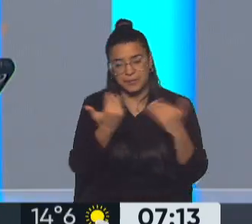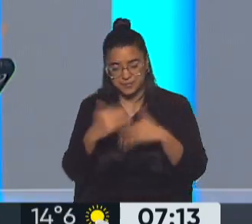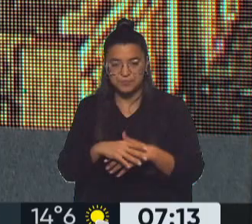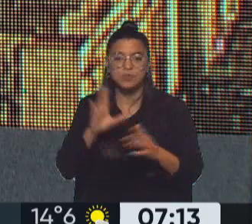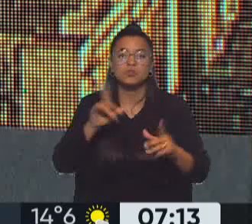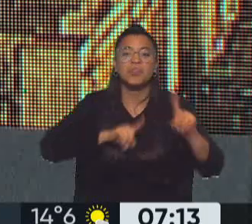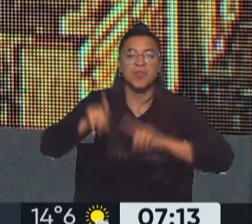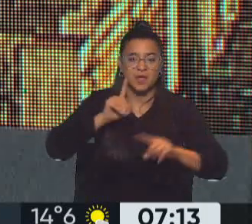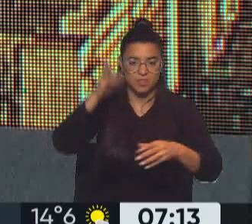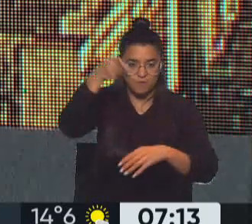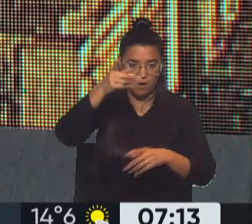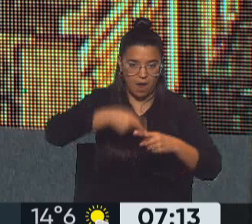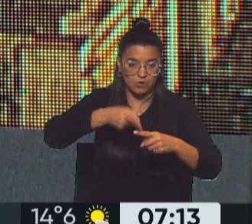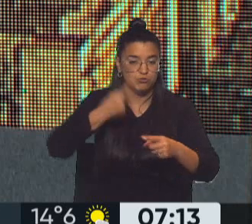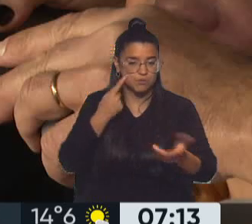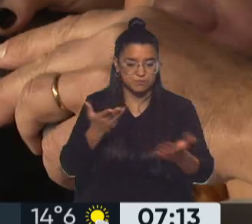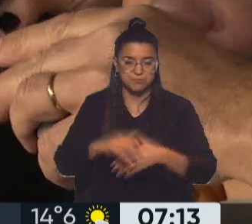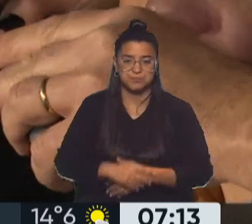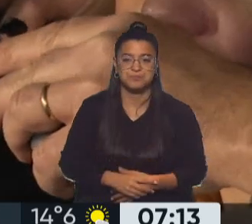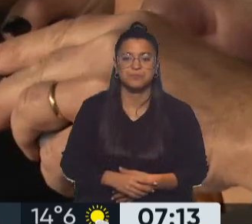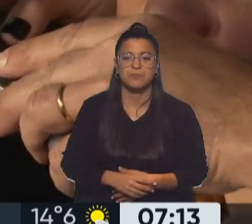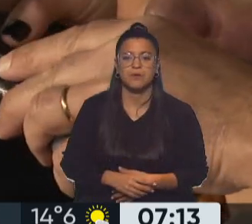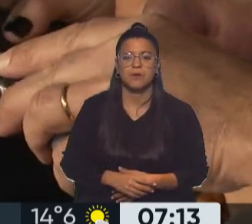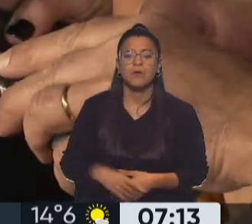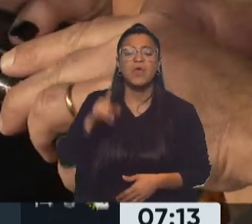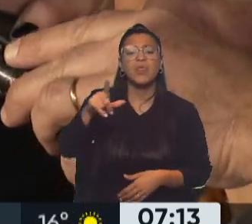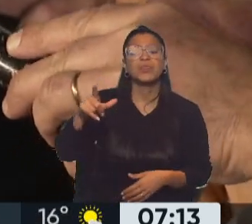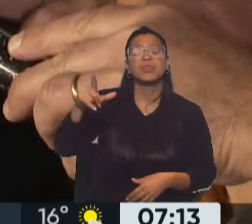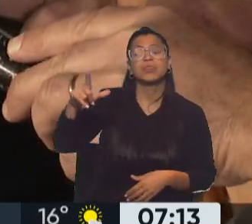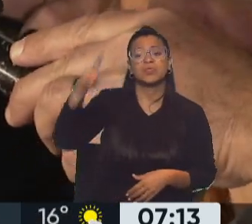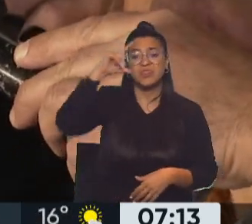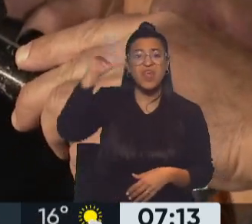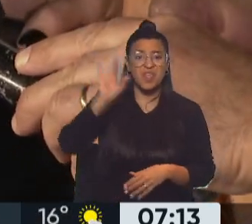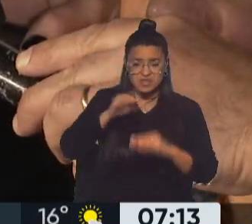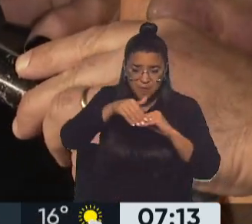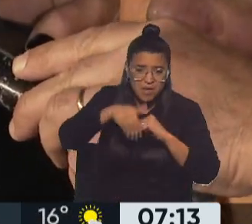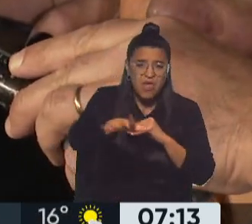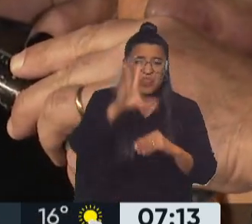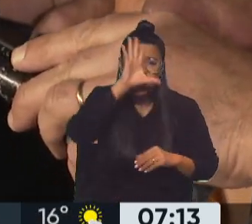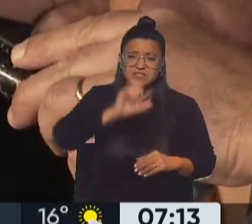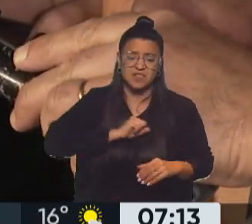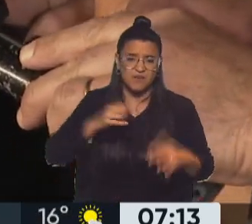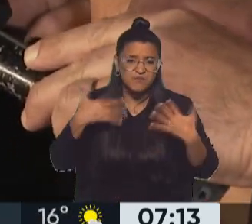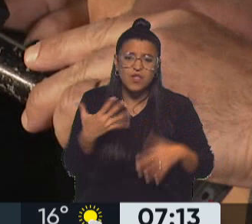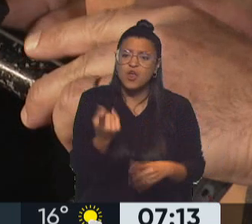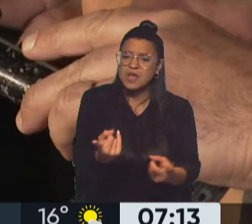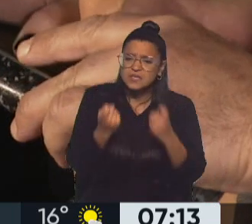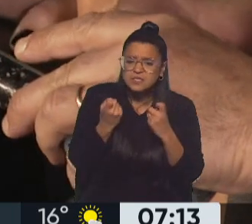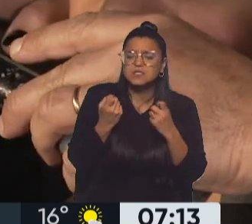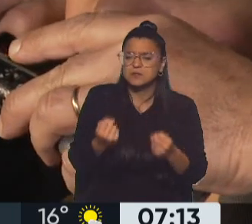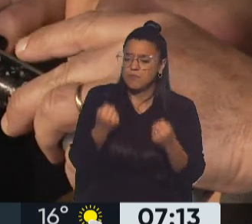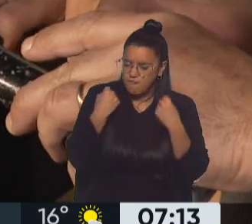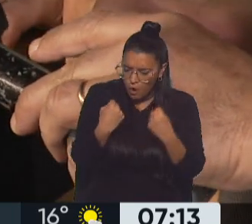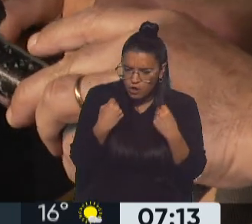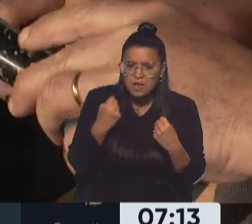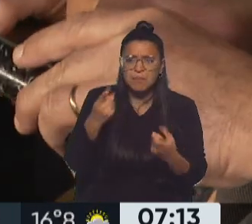los dirigentes que participaron del acto. Aquí están. A partir de diciembre el desafío es muy grande, se necesita una fortaleza y una musculatura política